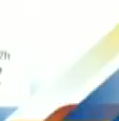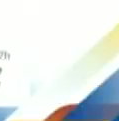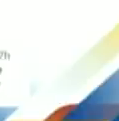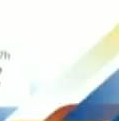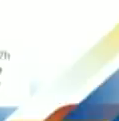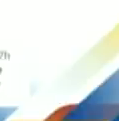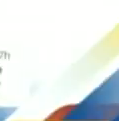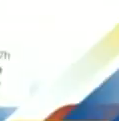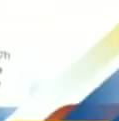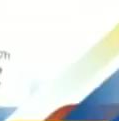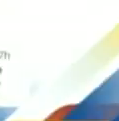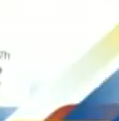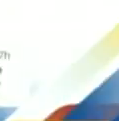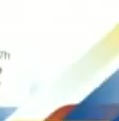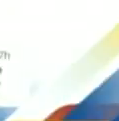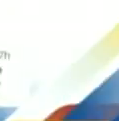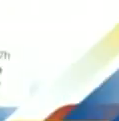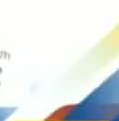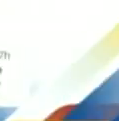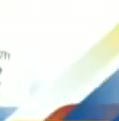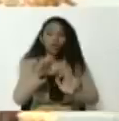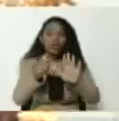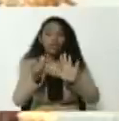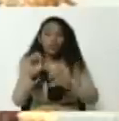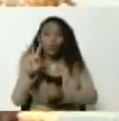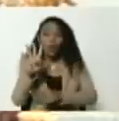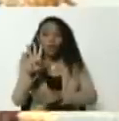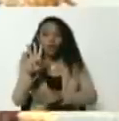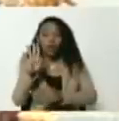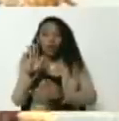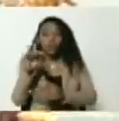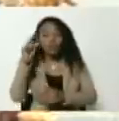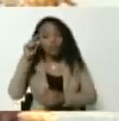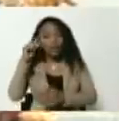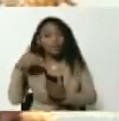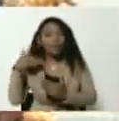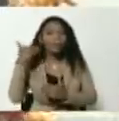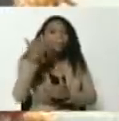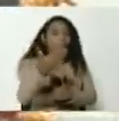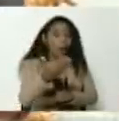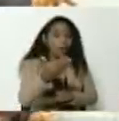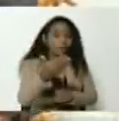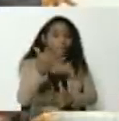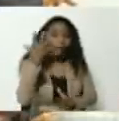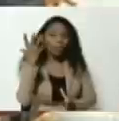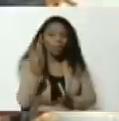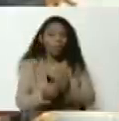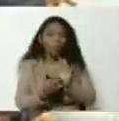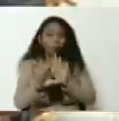Un año y 364 días después de que arrancó la robadera.